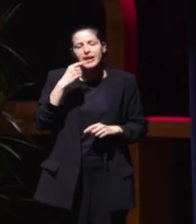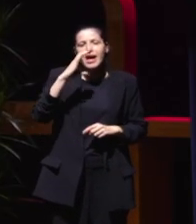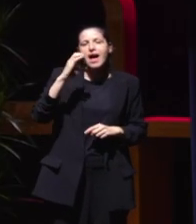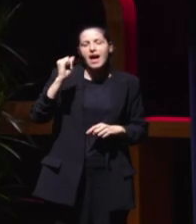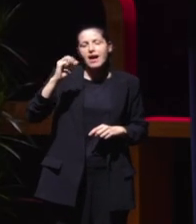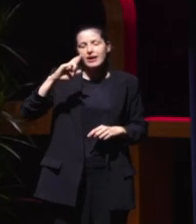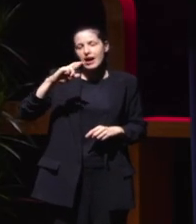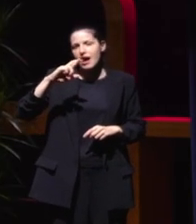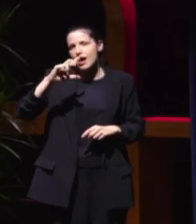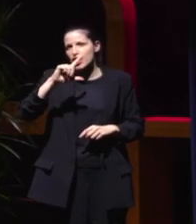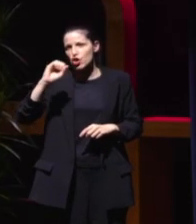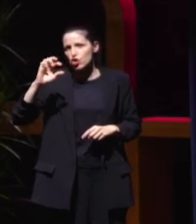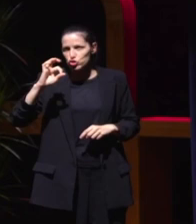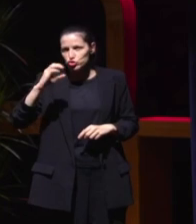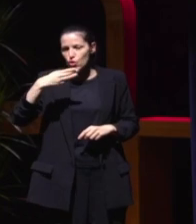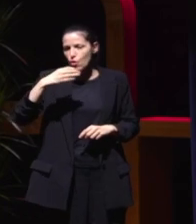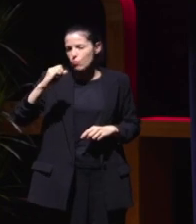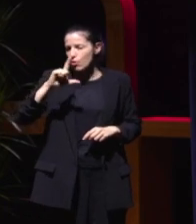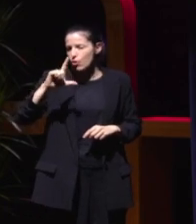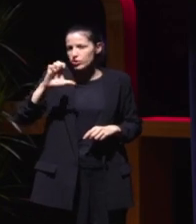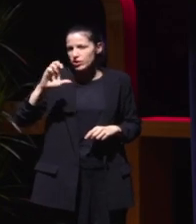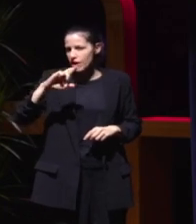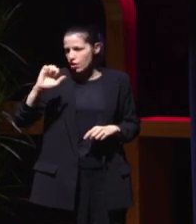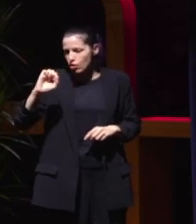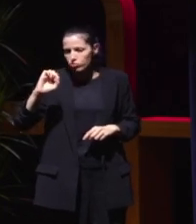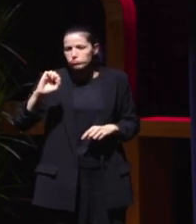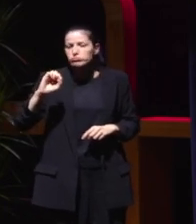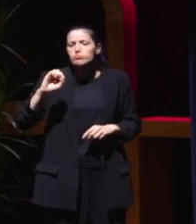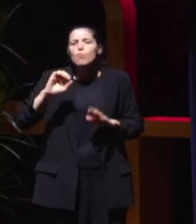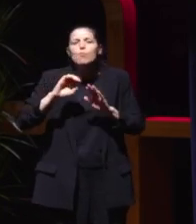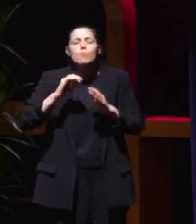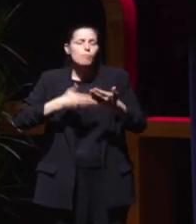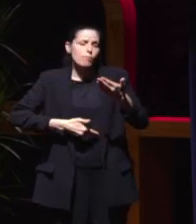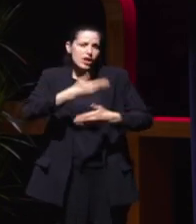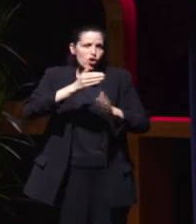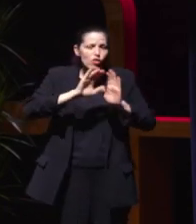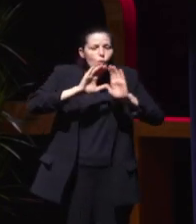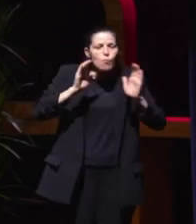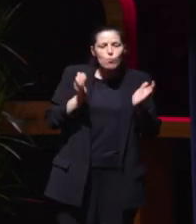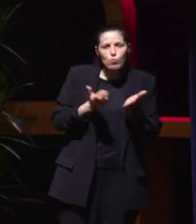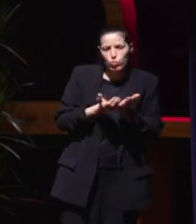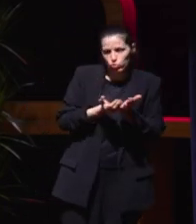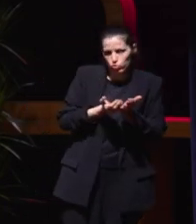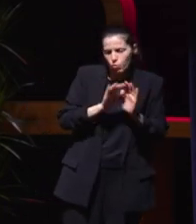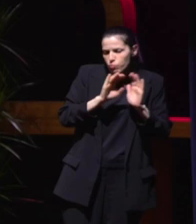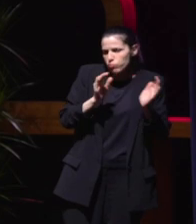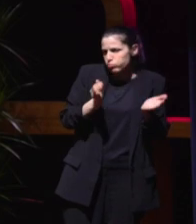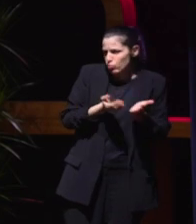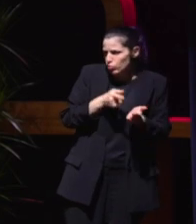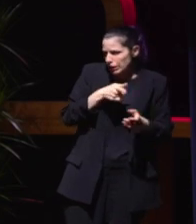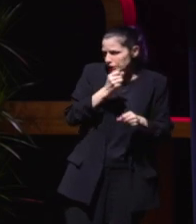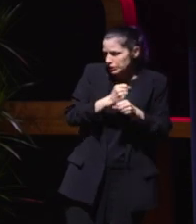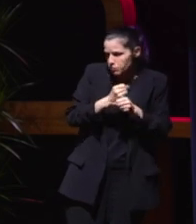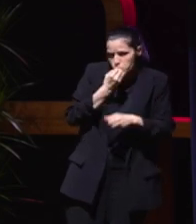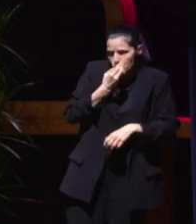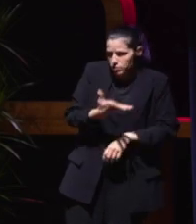se incorpora venía del mundo que era un periódico en el que él estaba fenomenal porque el mundo de Pedro J era un periódico que tenía